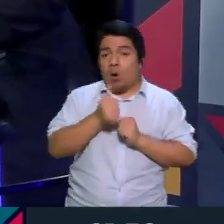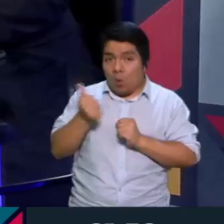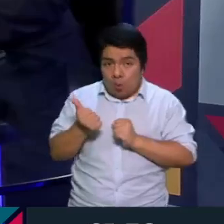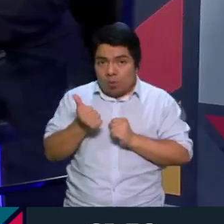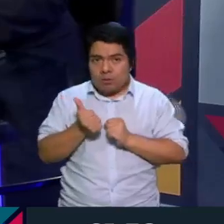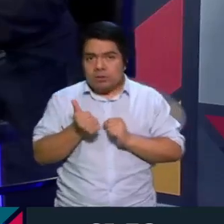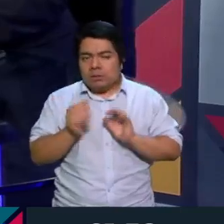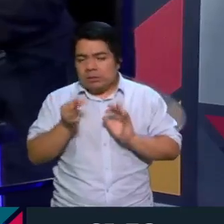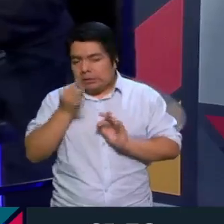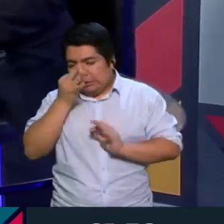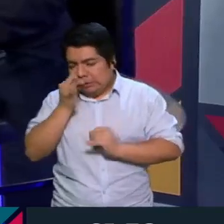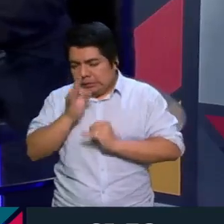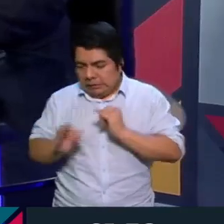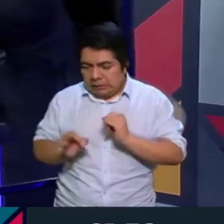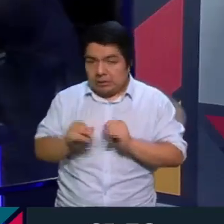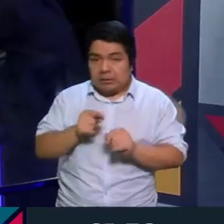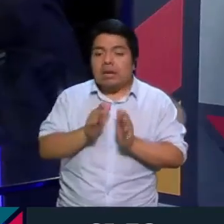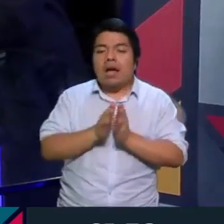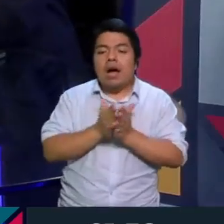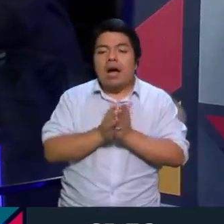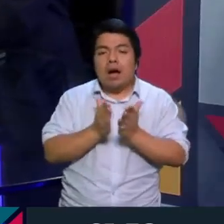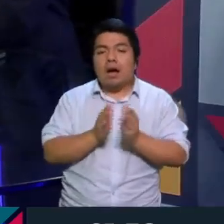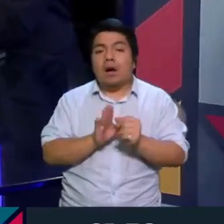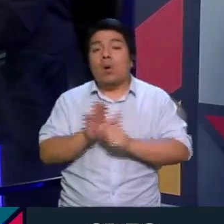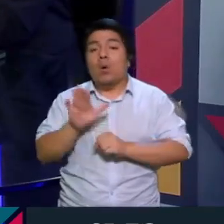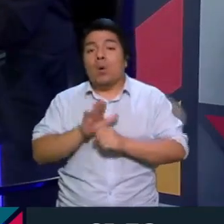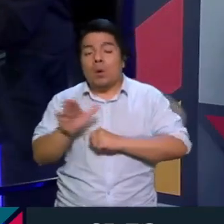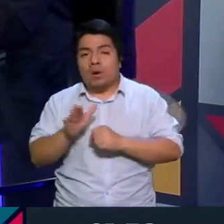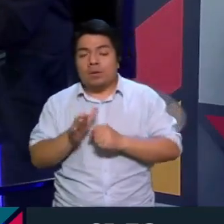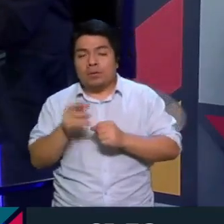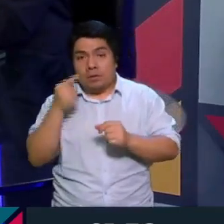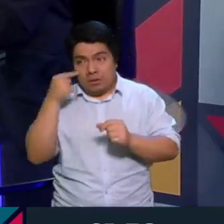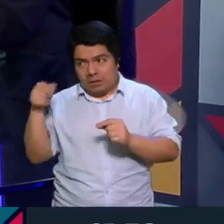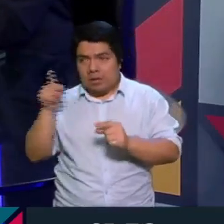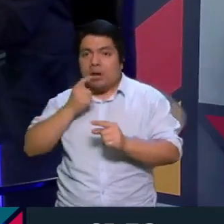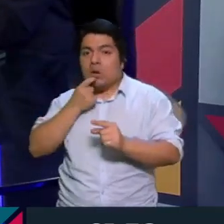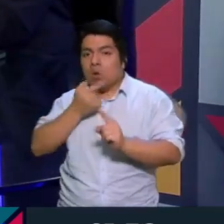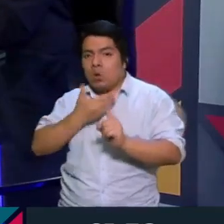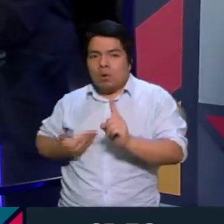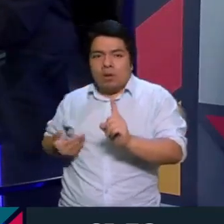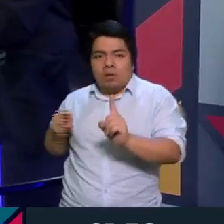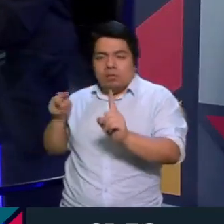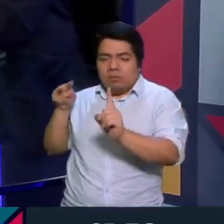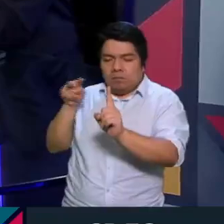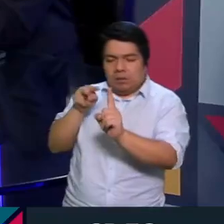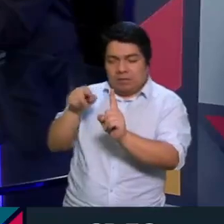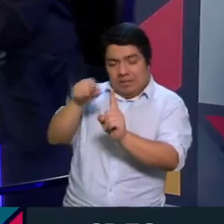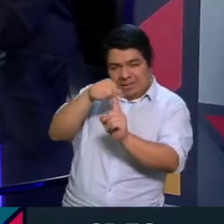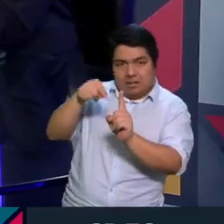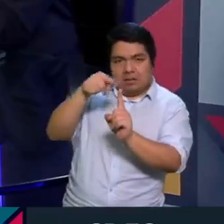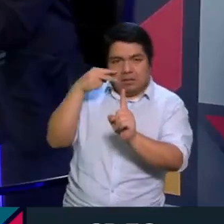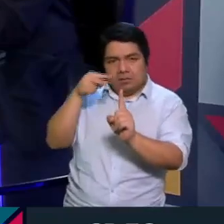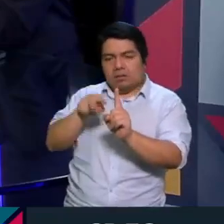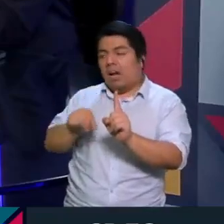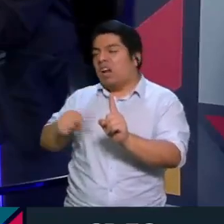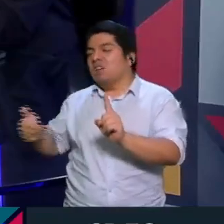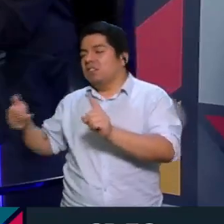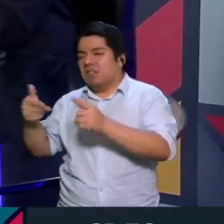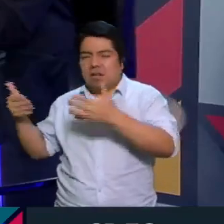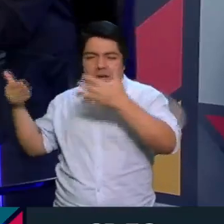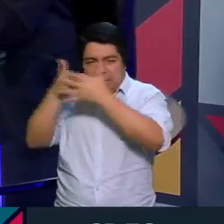y que ya es casi el final del libro, y es precisamente cómo mira López Obrador a sus pues adversarios,